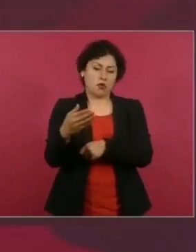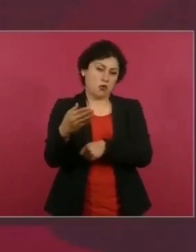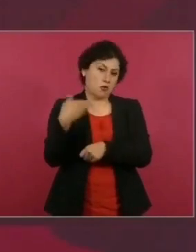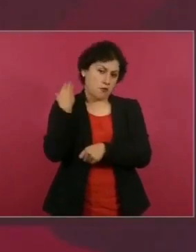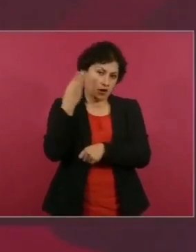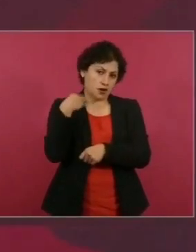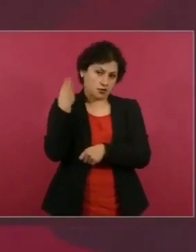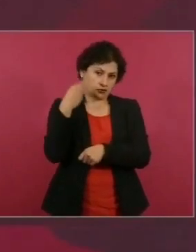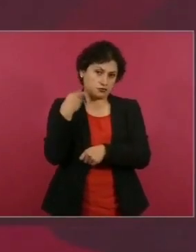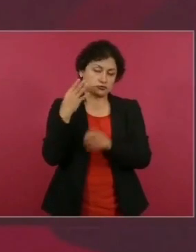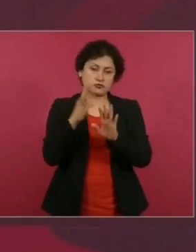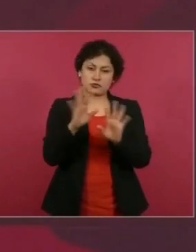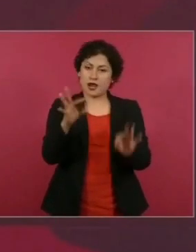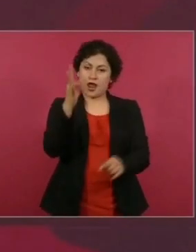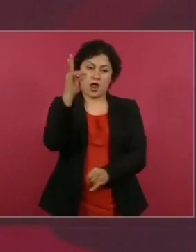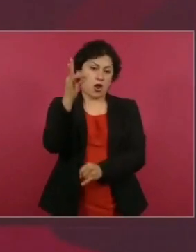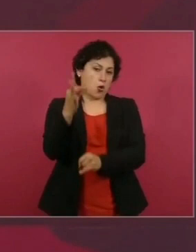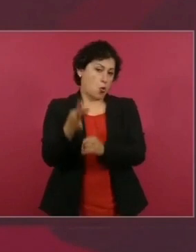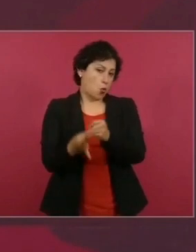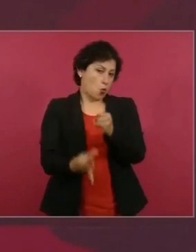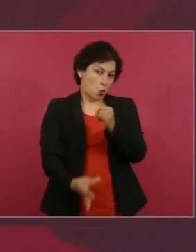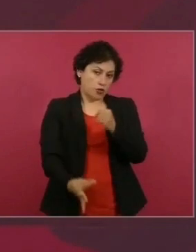libro.